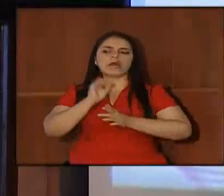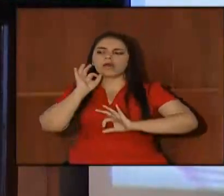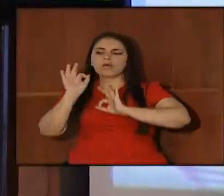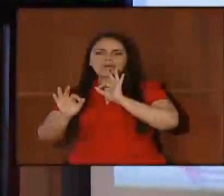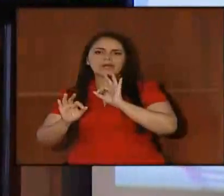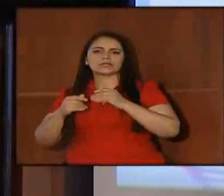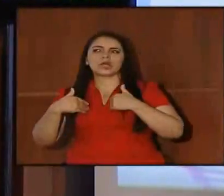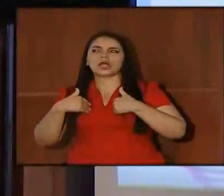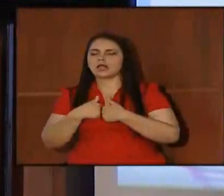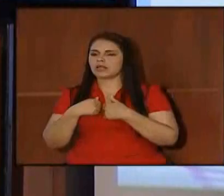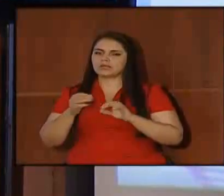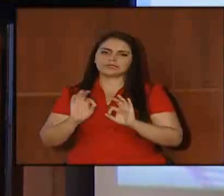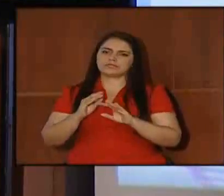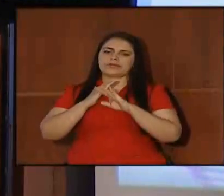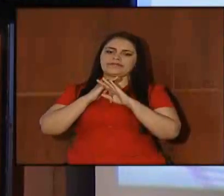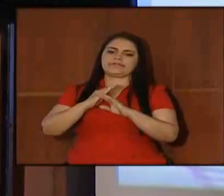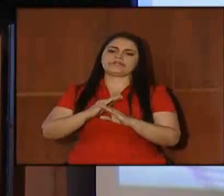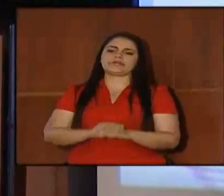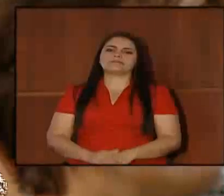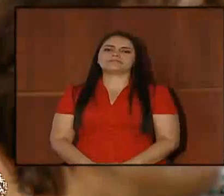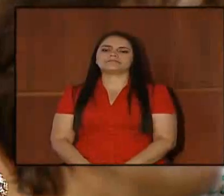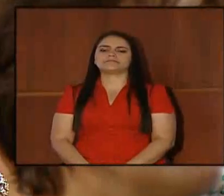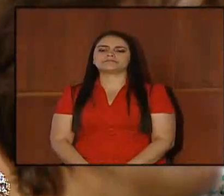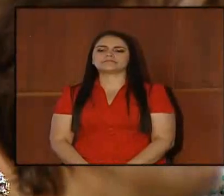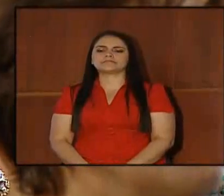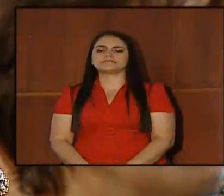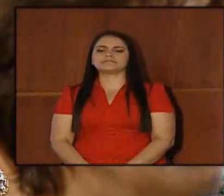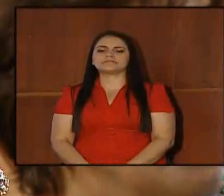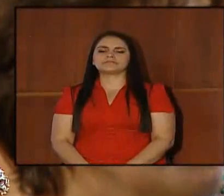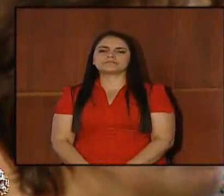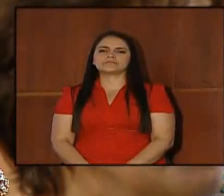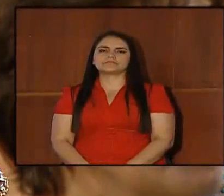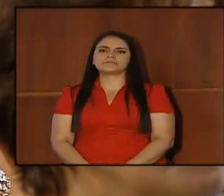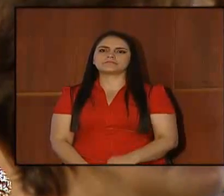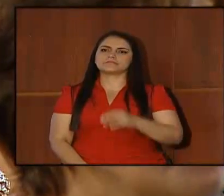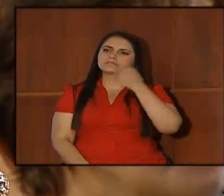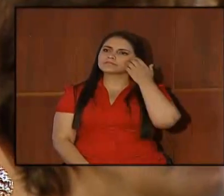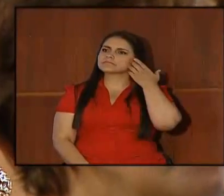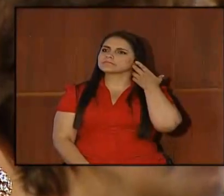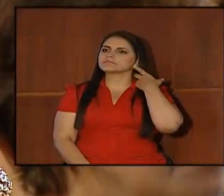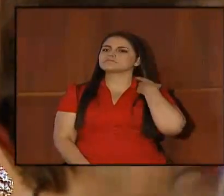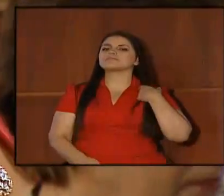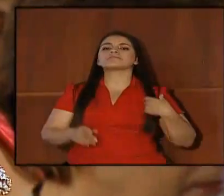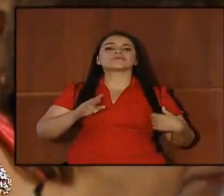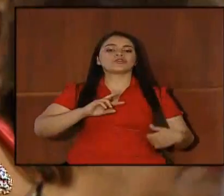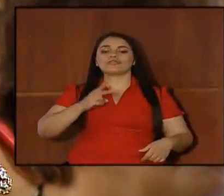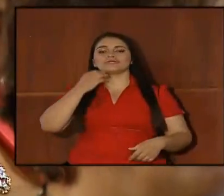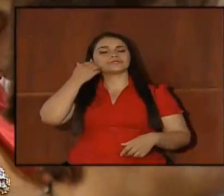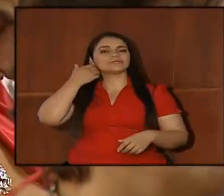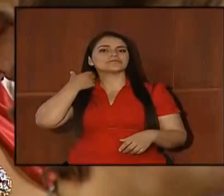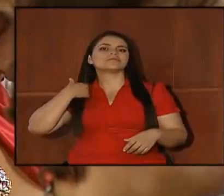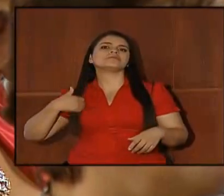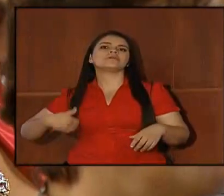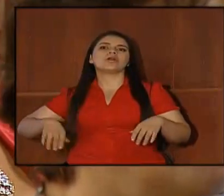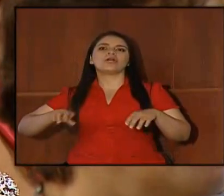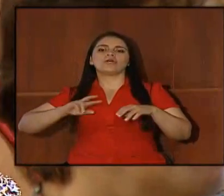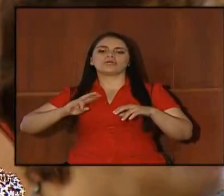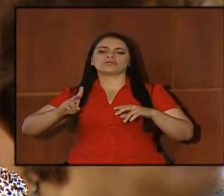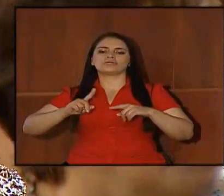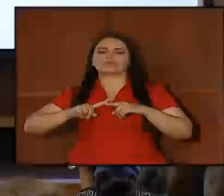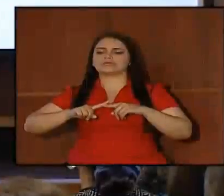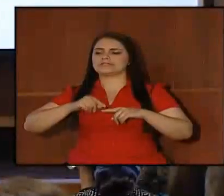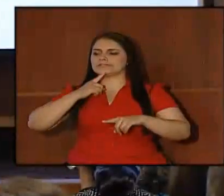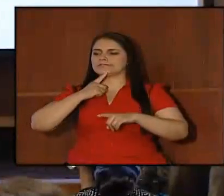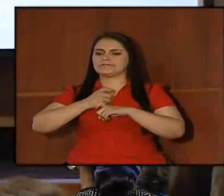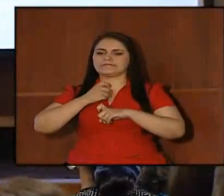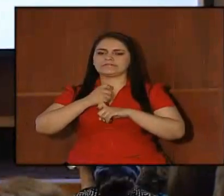posible espaciar un poco más esos cambios de posición. Por el contrario, hay pacientes que no aguantan los cambios de posición ni siquiera cada 2 horas,